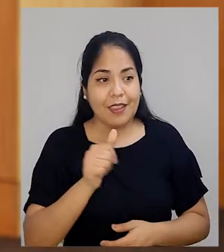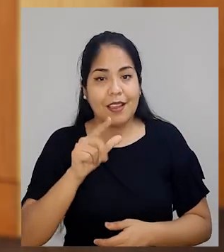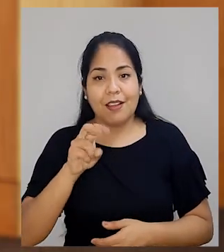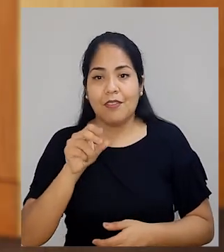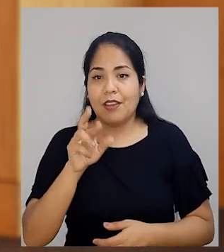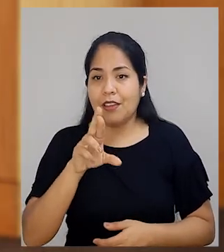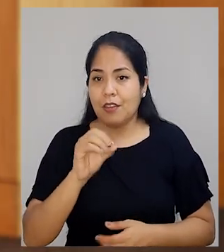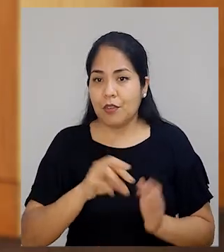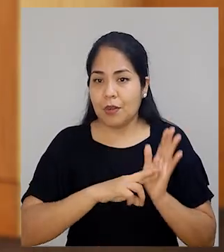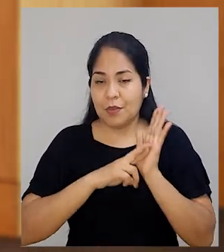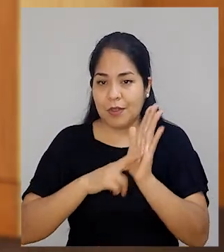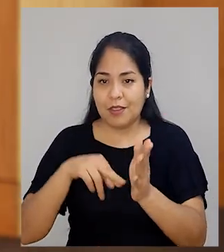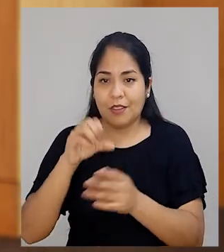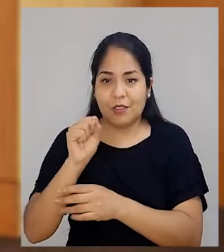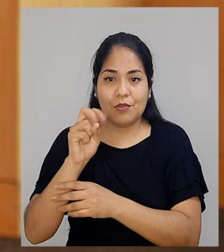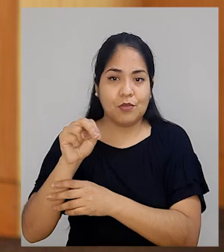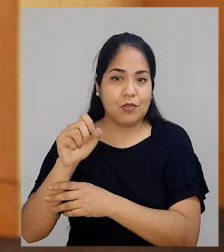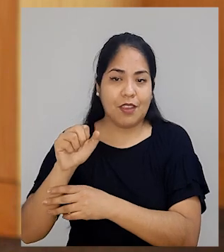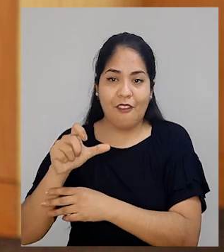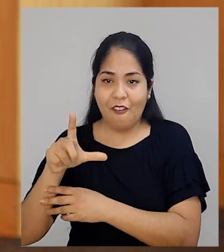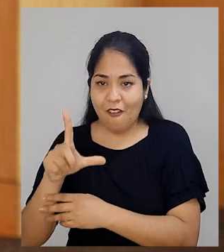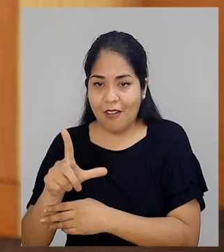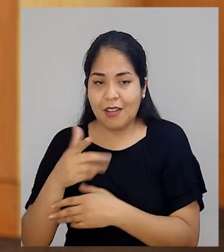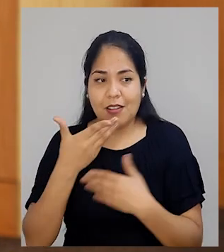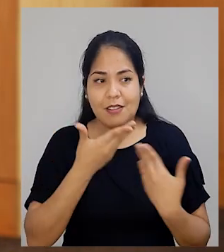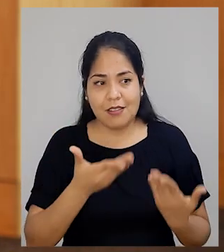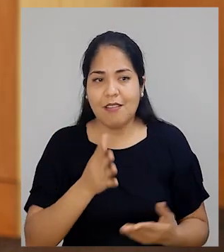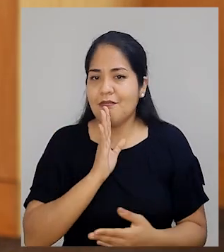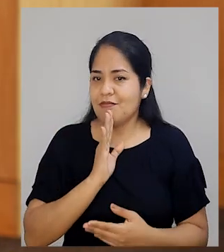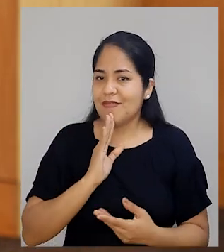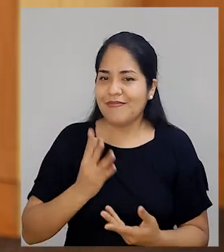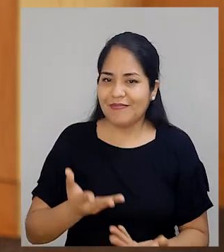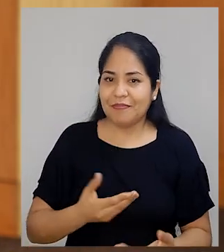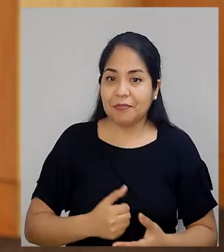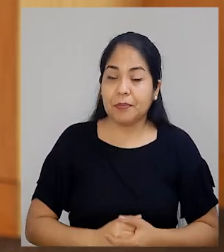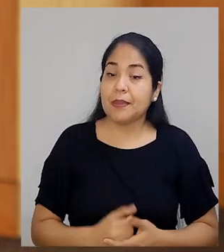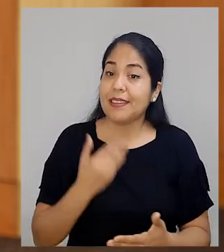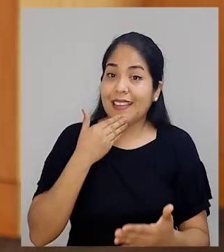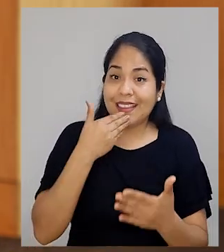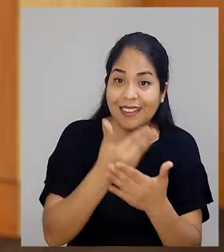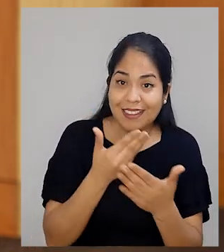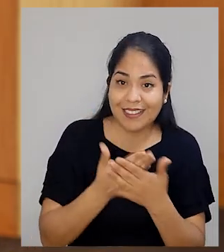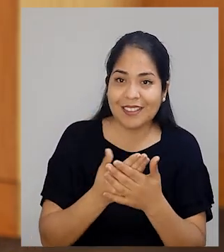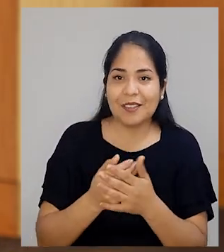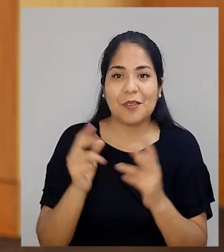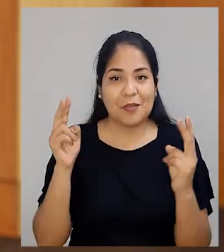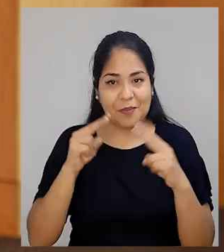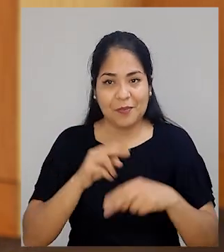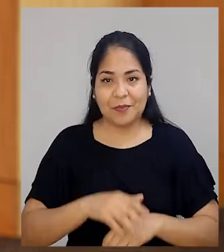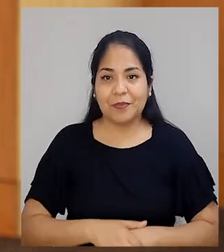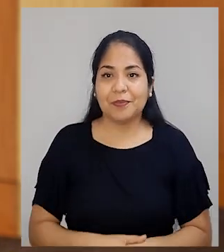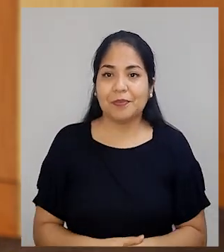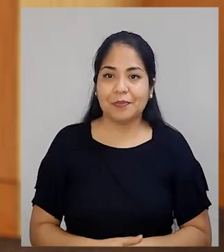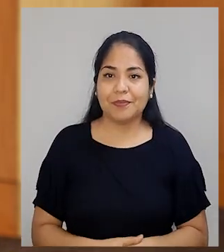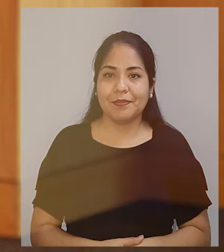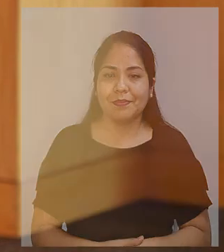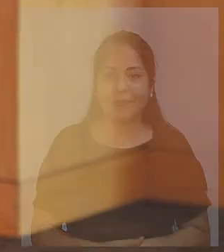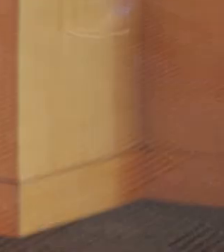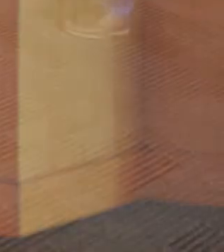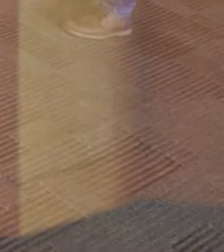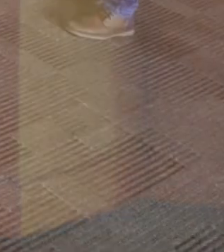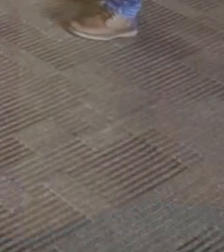sido Álvaro García Manrique, Intendente Nacional de Promoción y de Prevención y Asesoría del SUNAFIL. Muchas gracias, hasta luego.